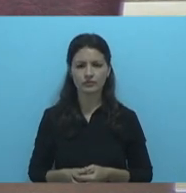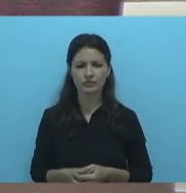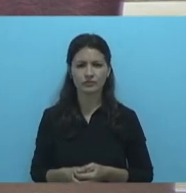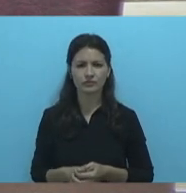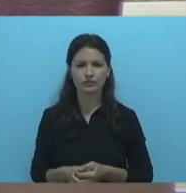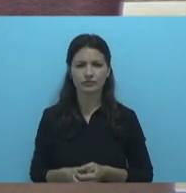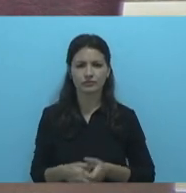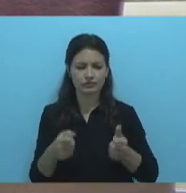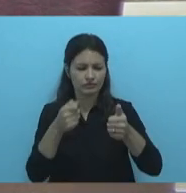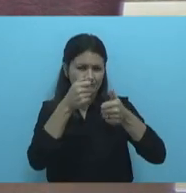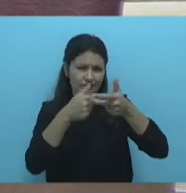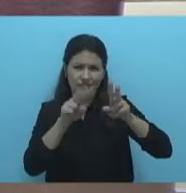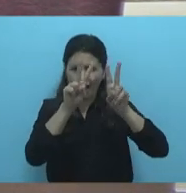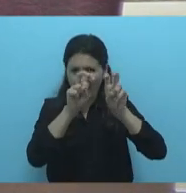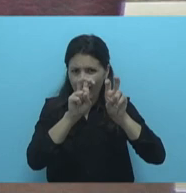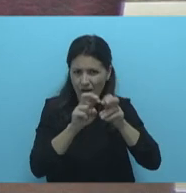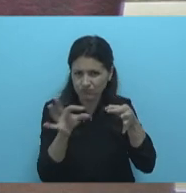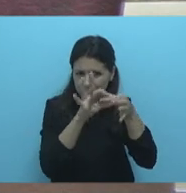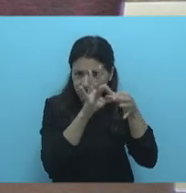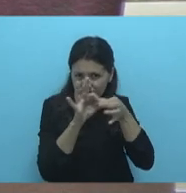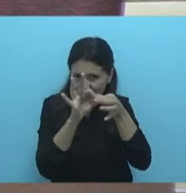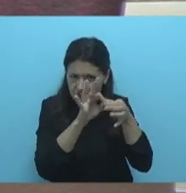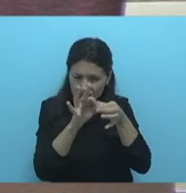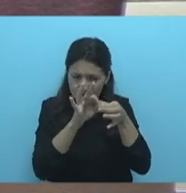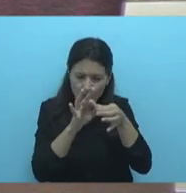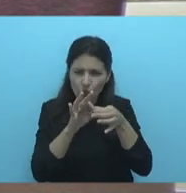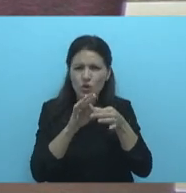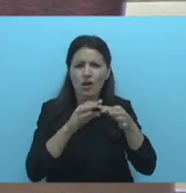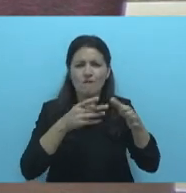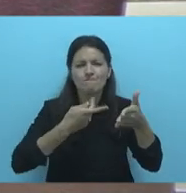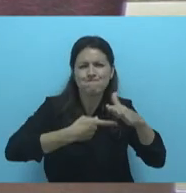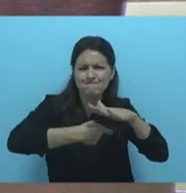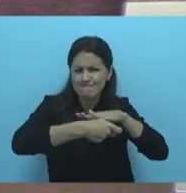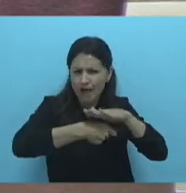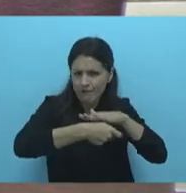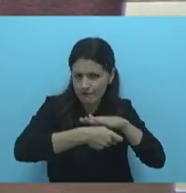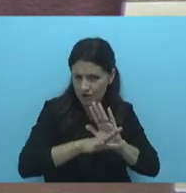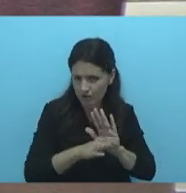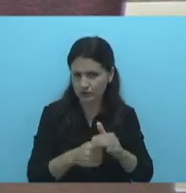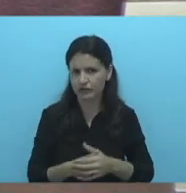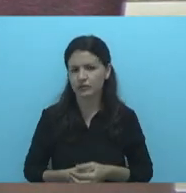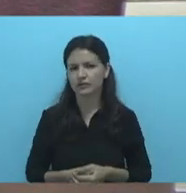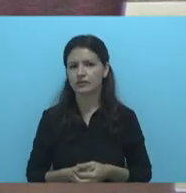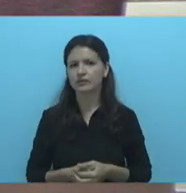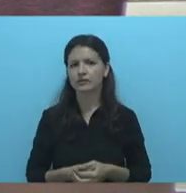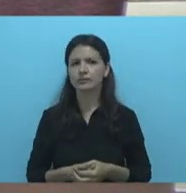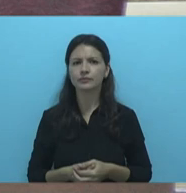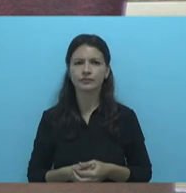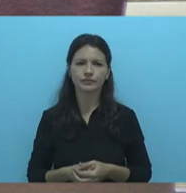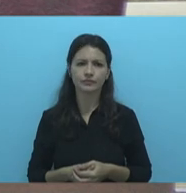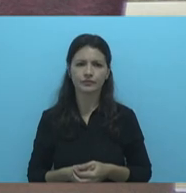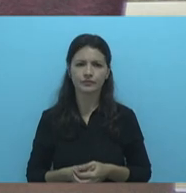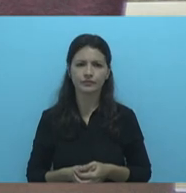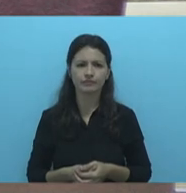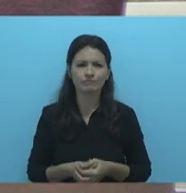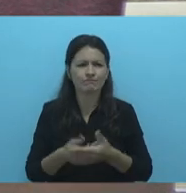y la amenaza contra el periodismo es en realidad una amenaza política, con una especie que nosotros venimos diciendo de hace rato, de una